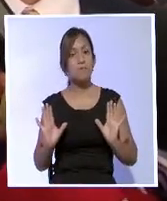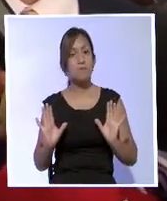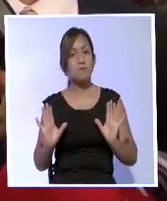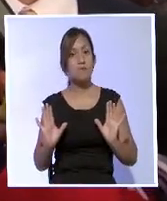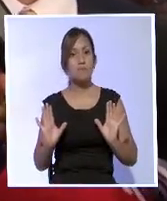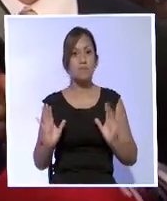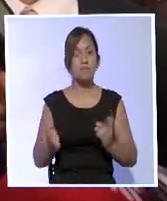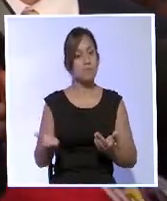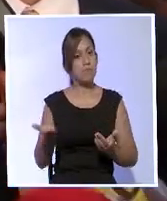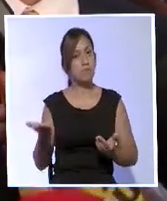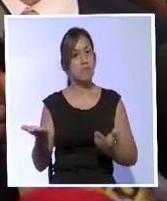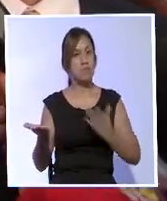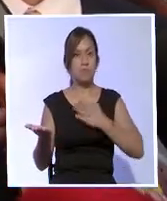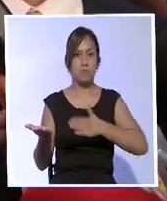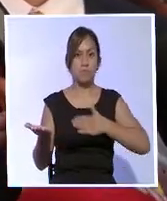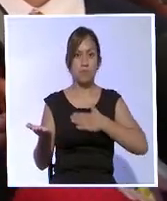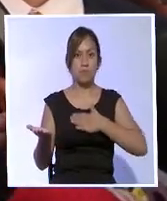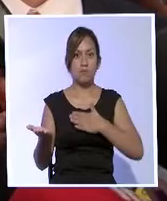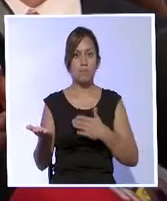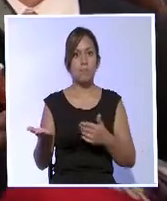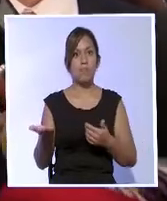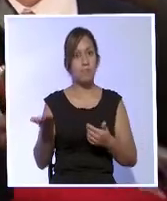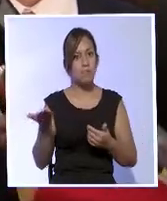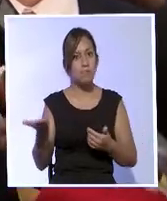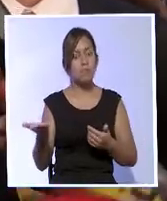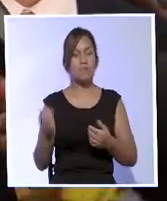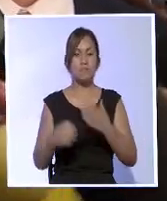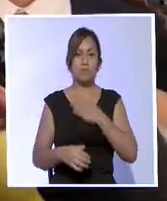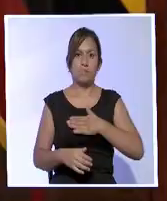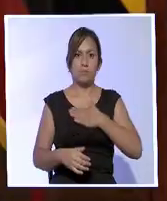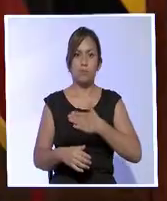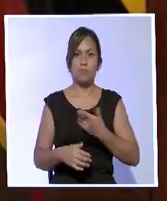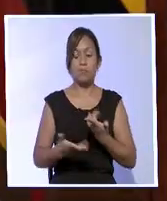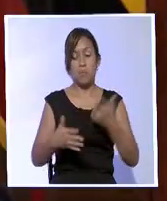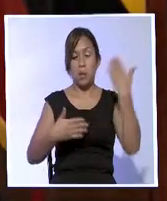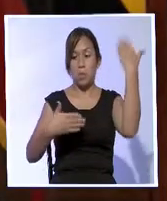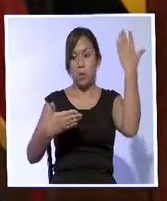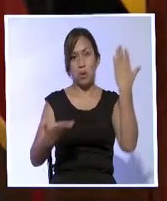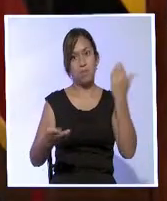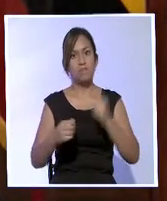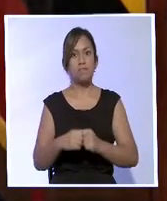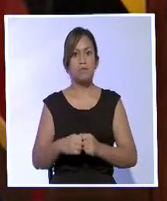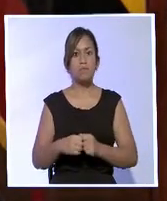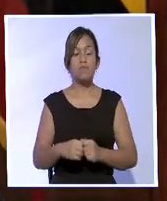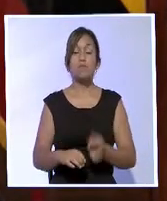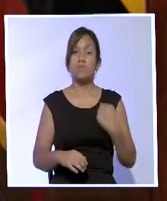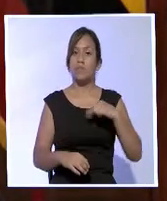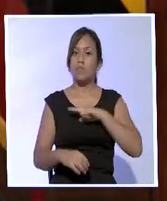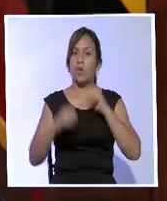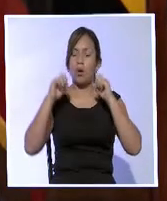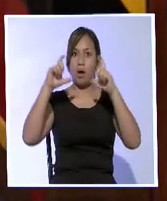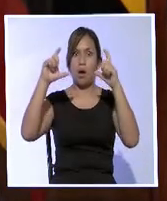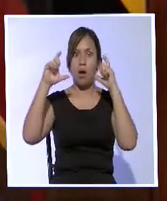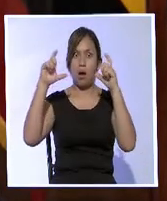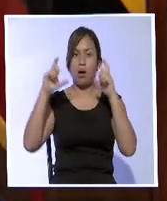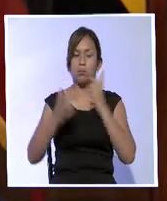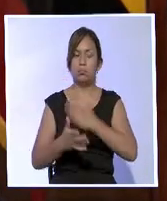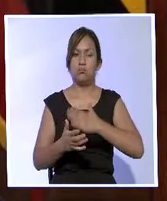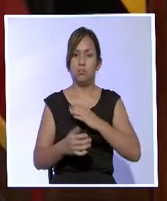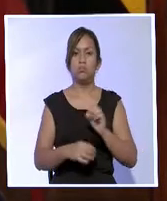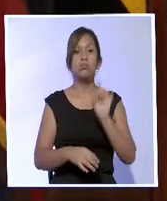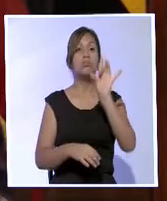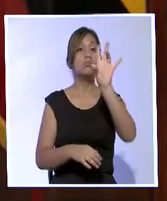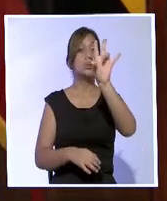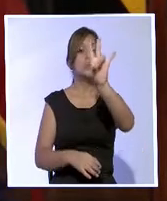recordando la reunión pública que este es un juicio político nosotros estaremos pendientes a las 19 horas con